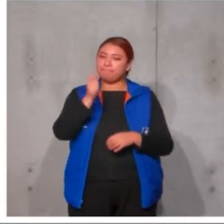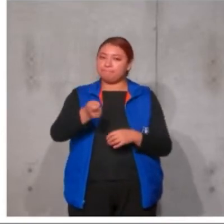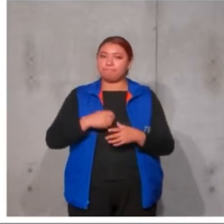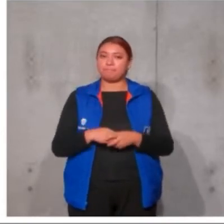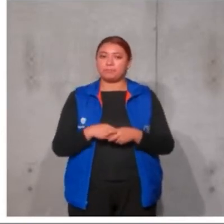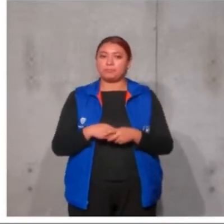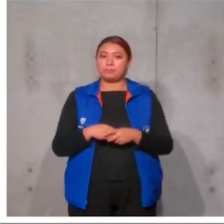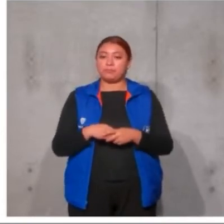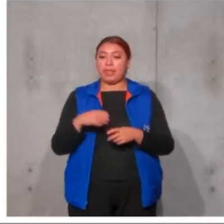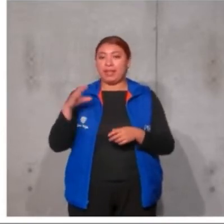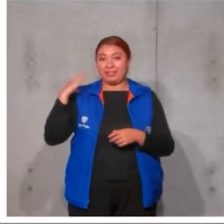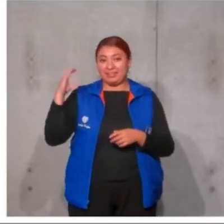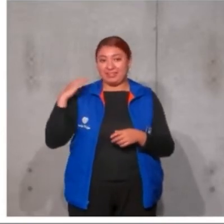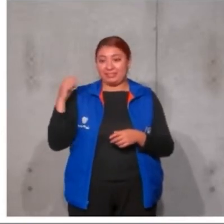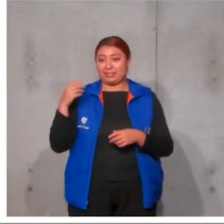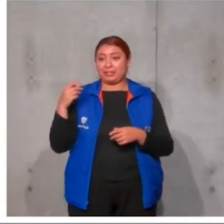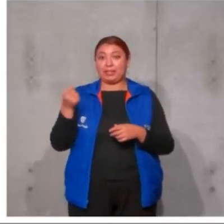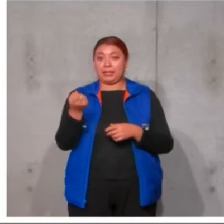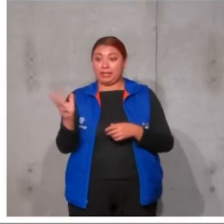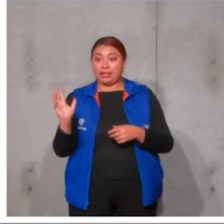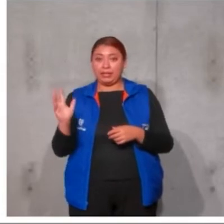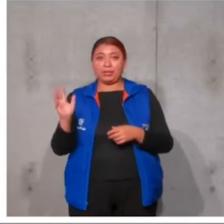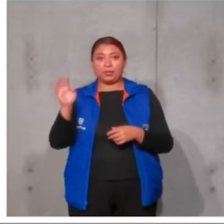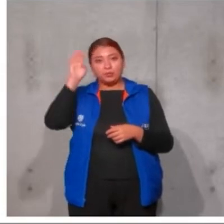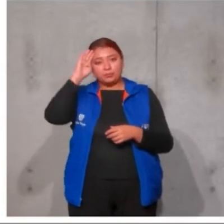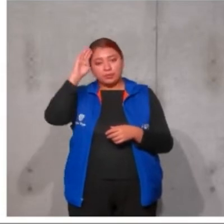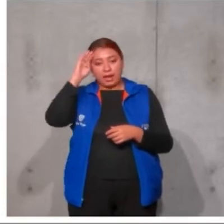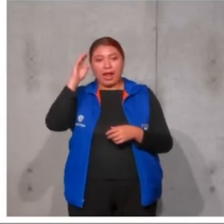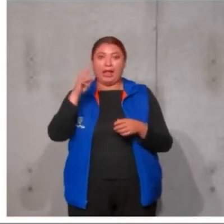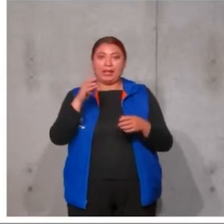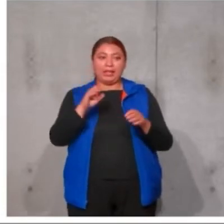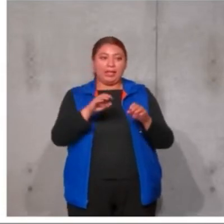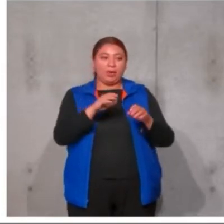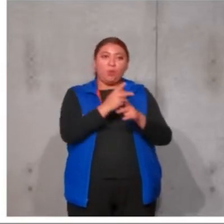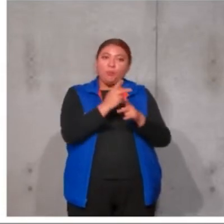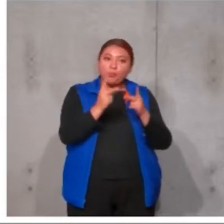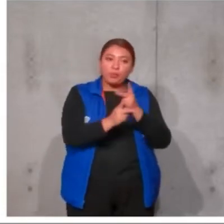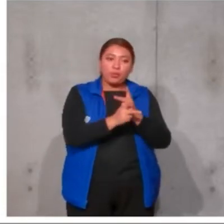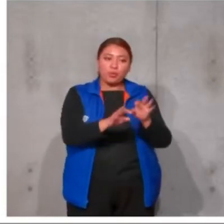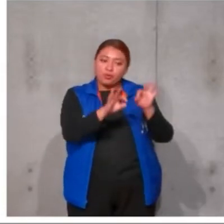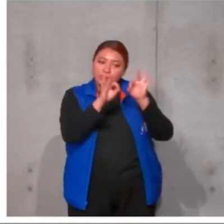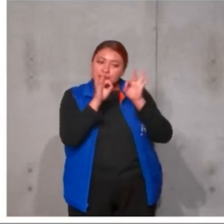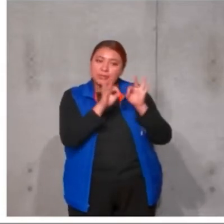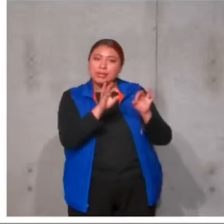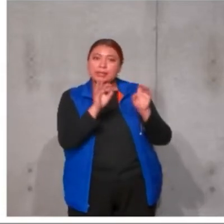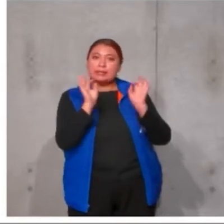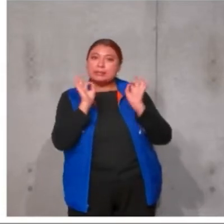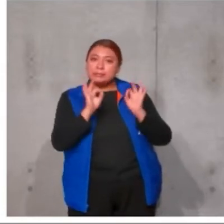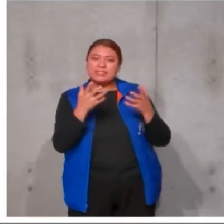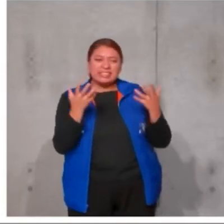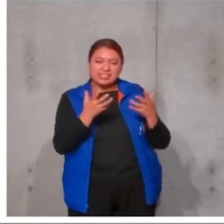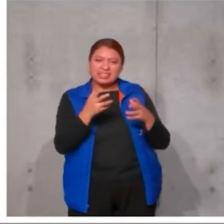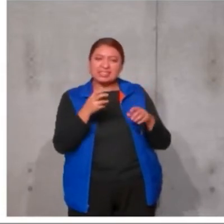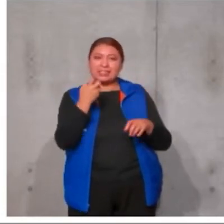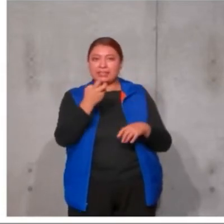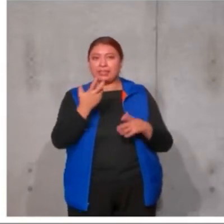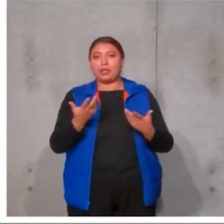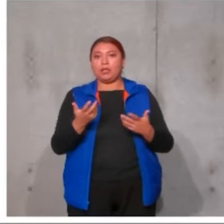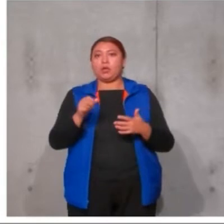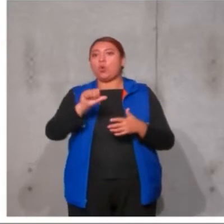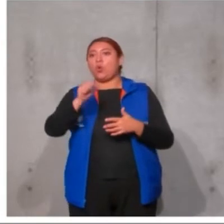cliente, el tema más importante o al que más puntos le dieron es la calidad, ¿no? Después, para el cliente le importa